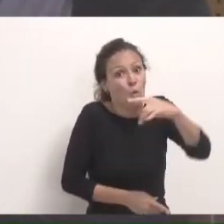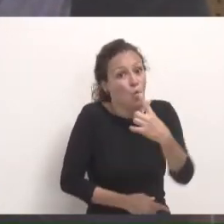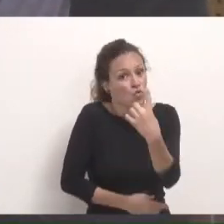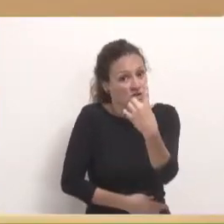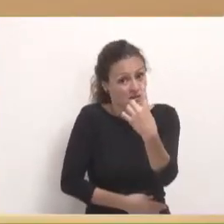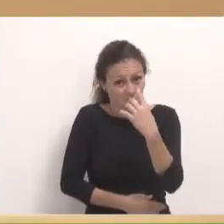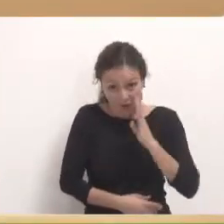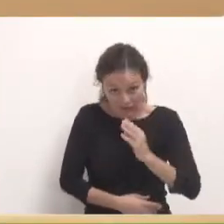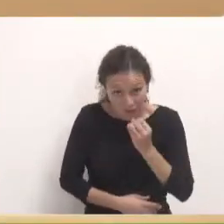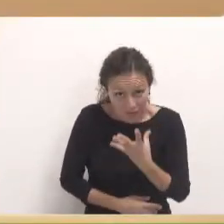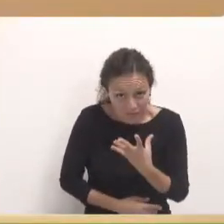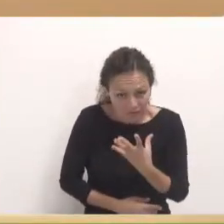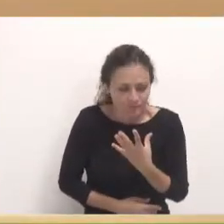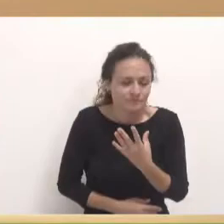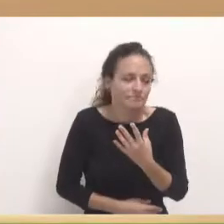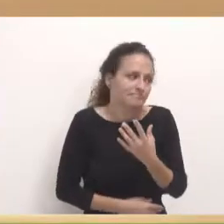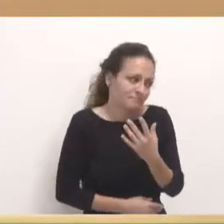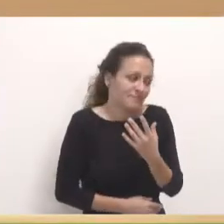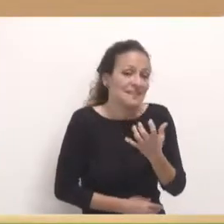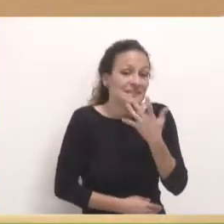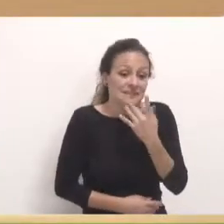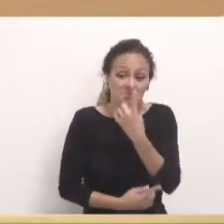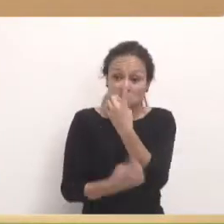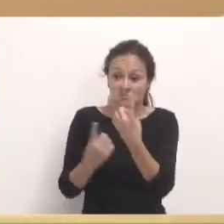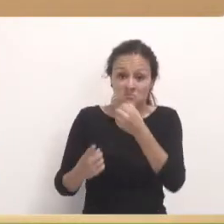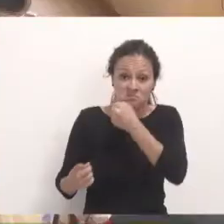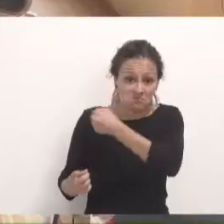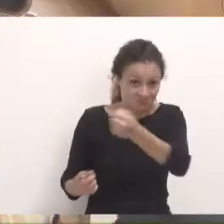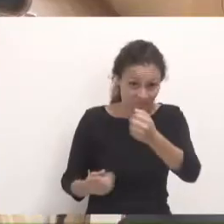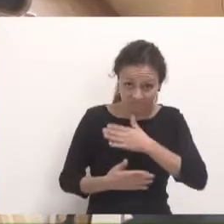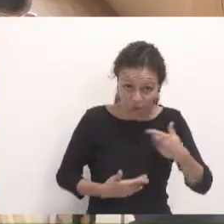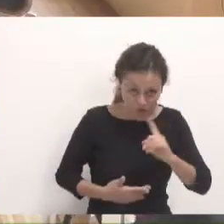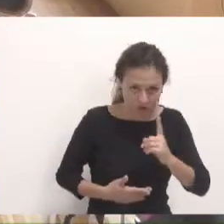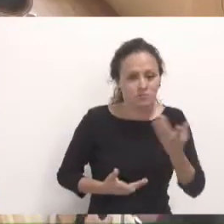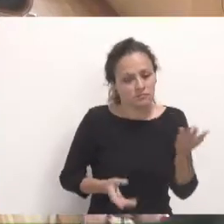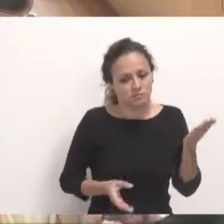Pasamos a, si no hay más intervenciones, pasamos a votar.